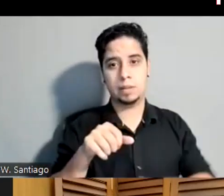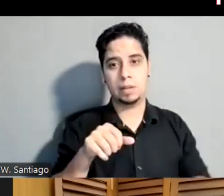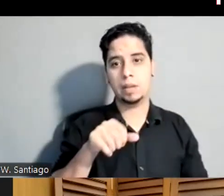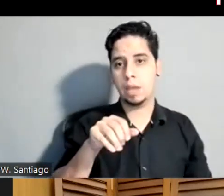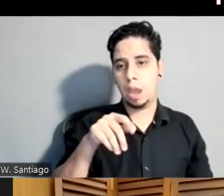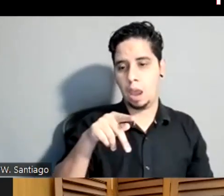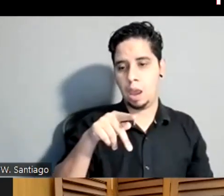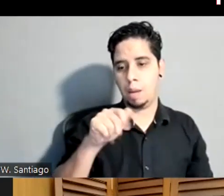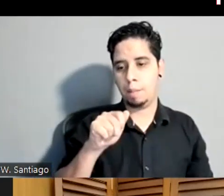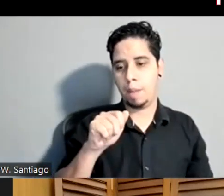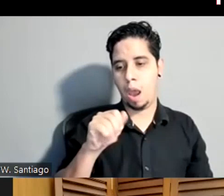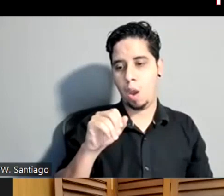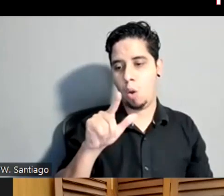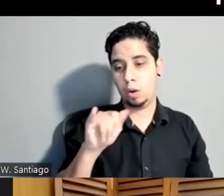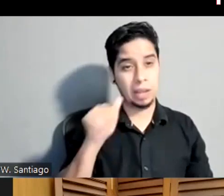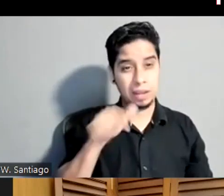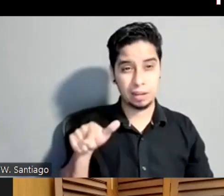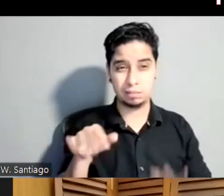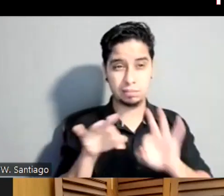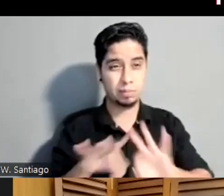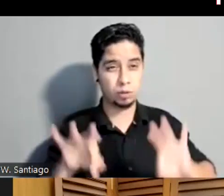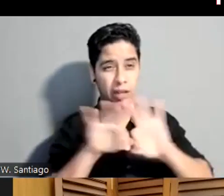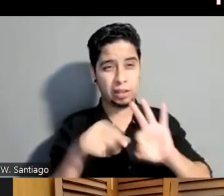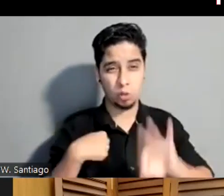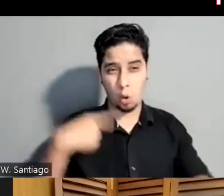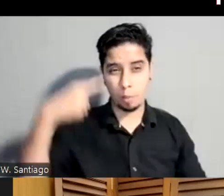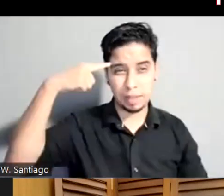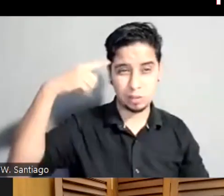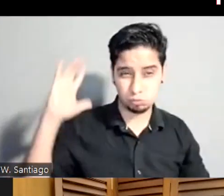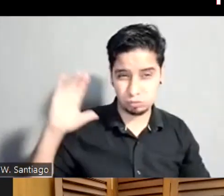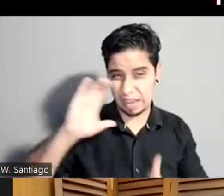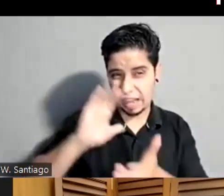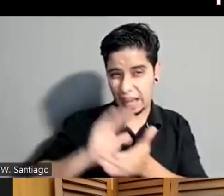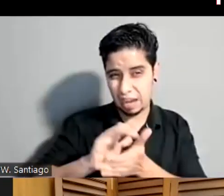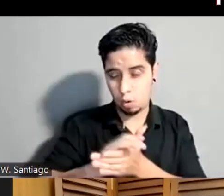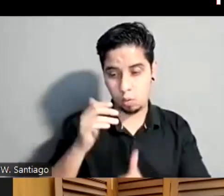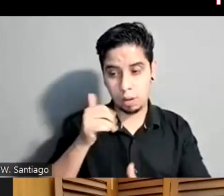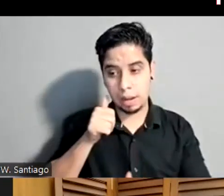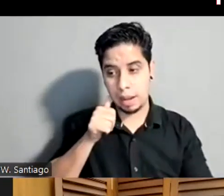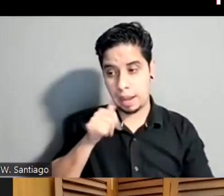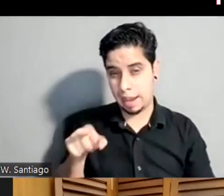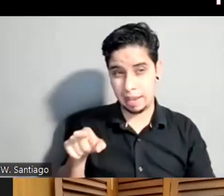sumamente importante, que yo creo que es